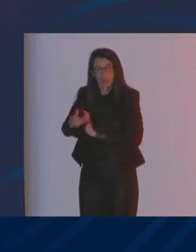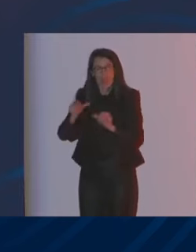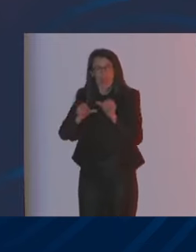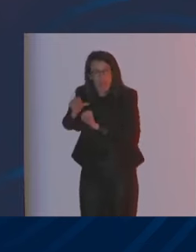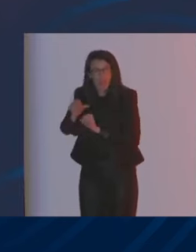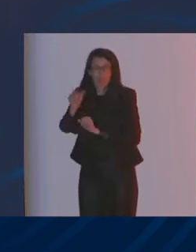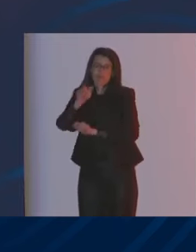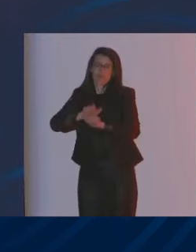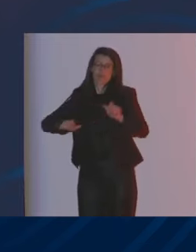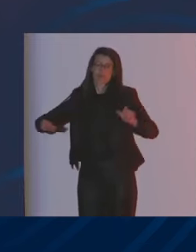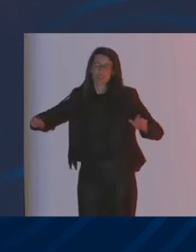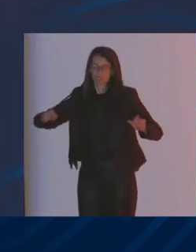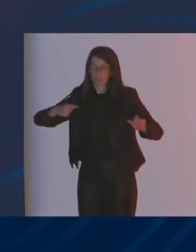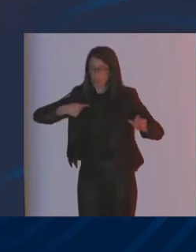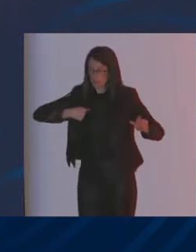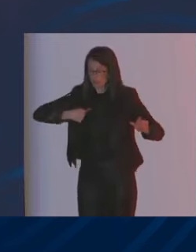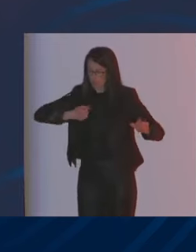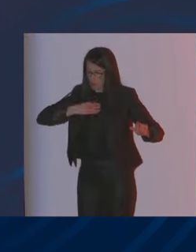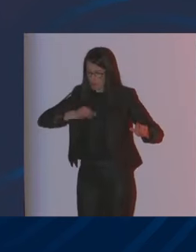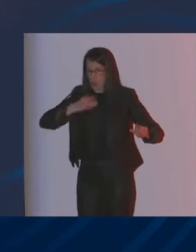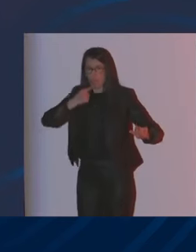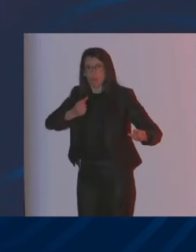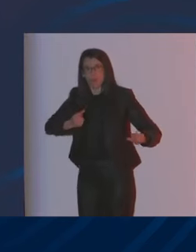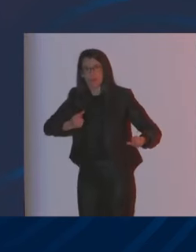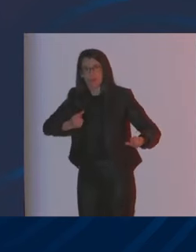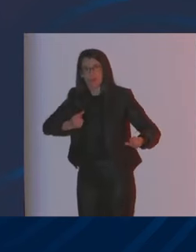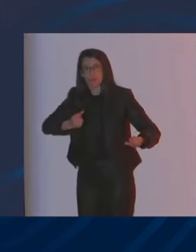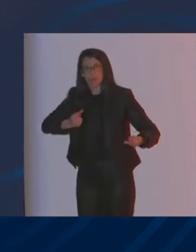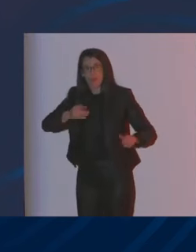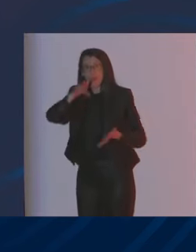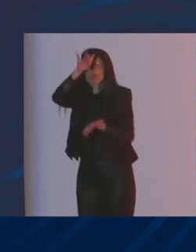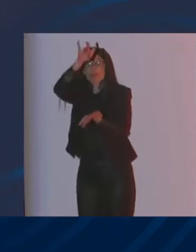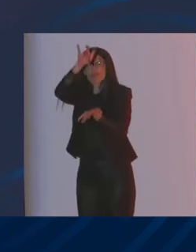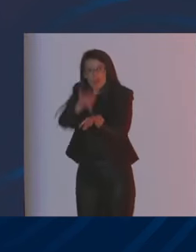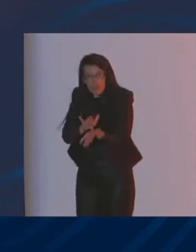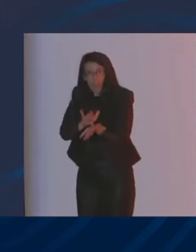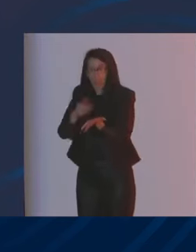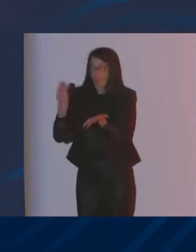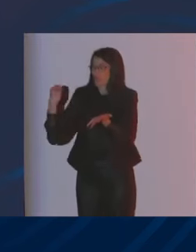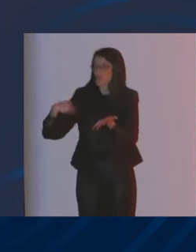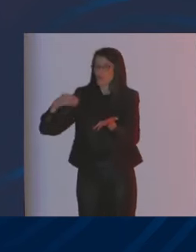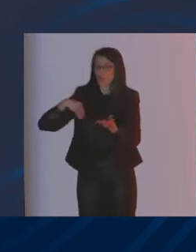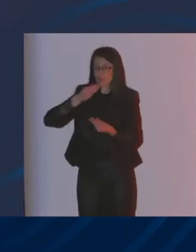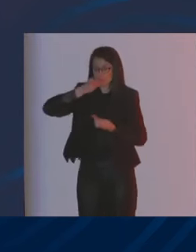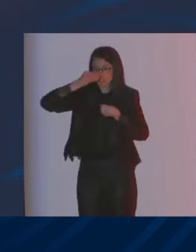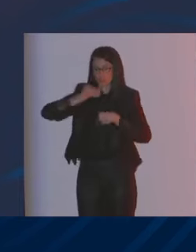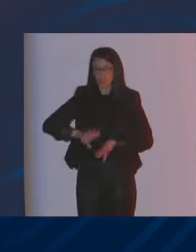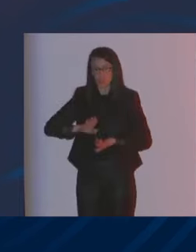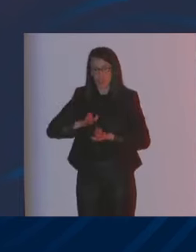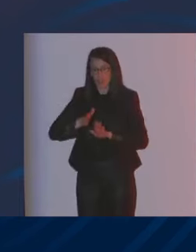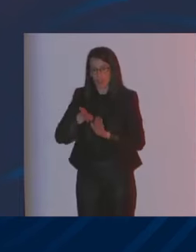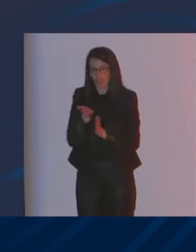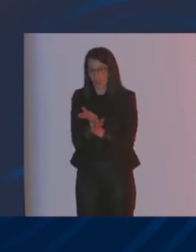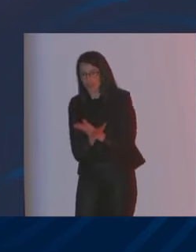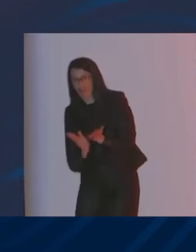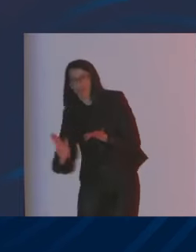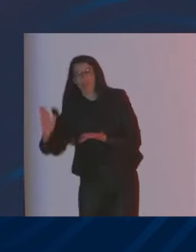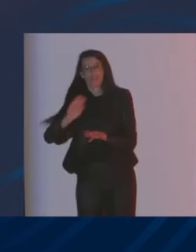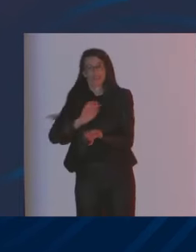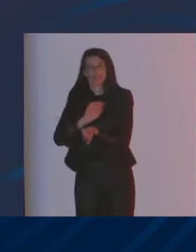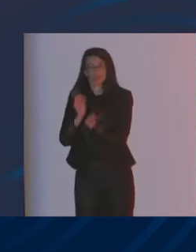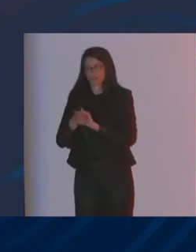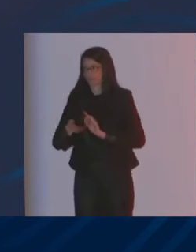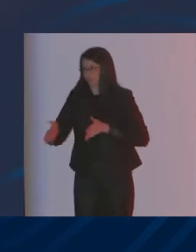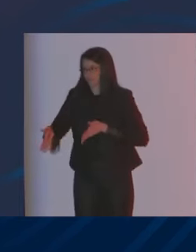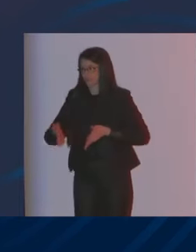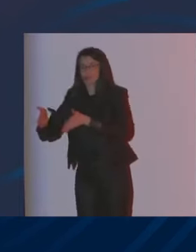personas. Me atrevería a decir que ese día cambió el rumbo de nuestra historia. Sí,